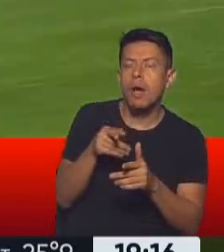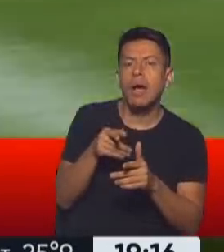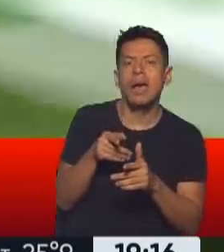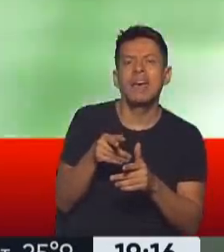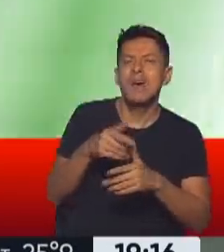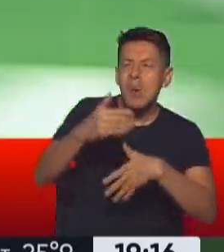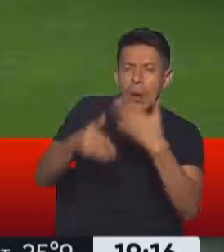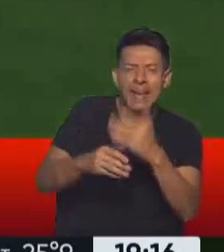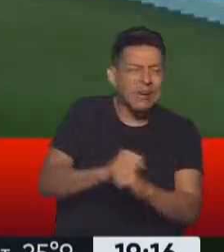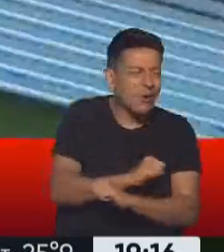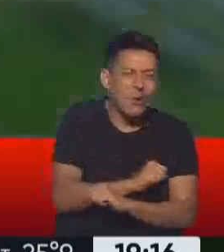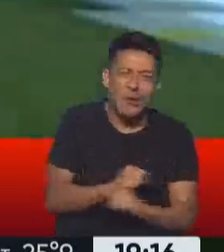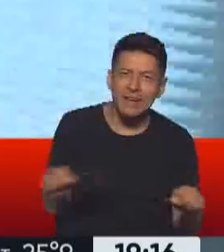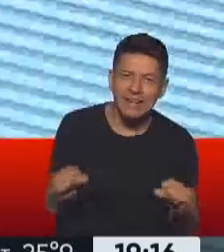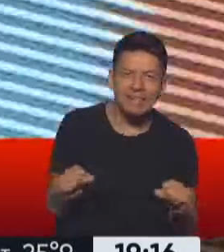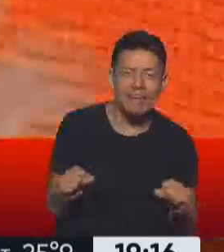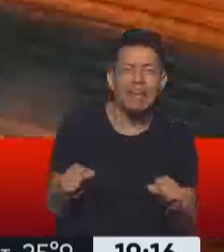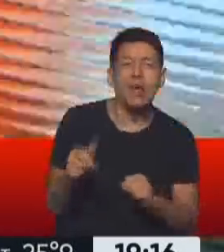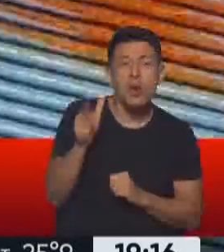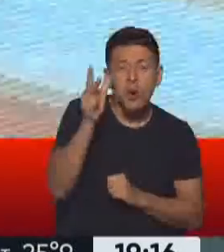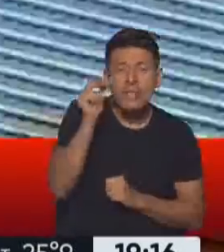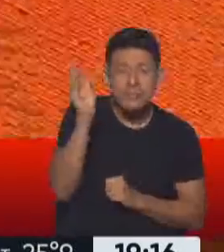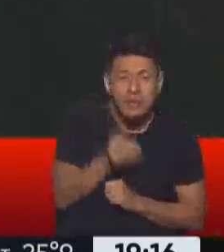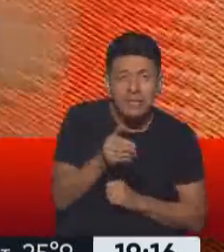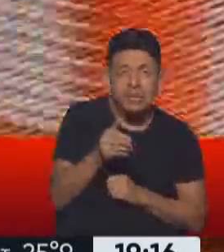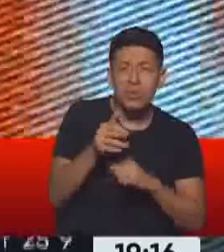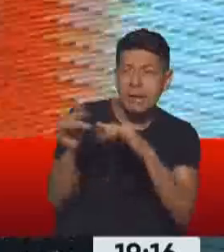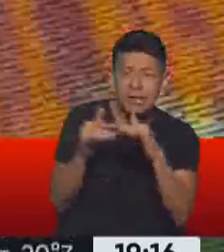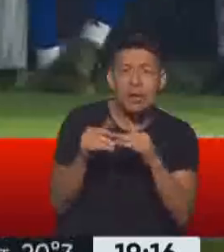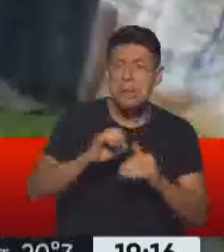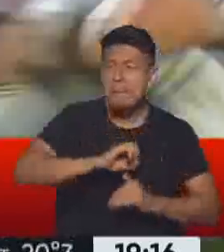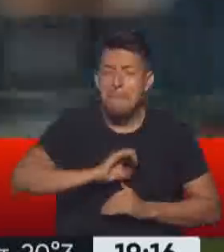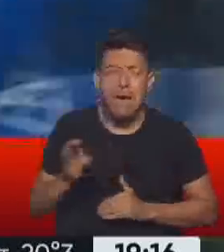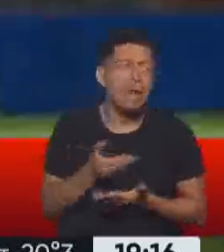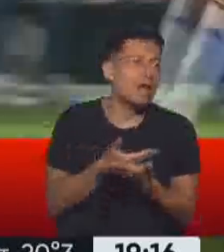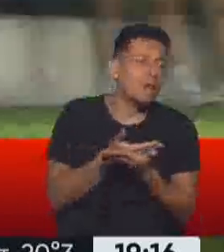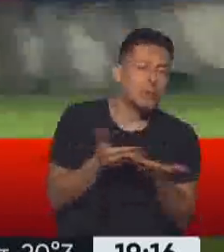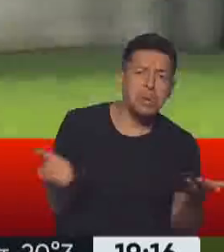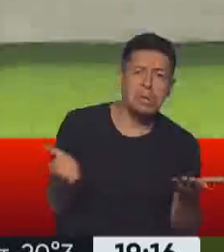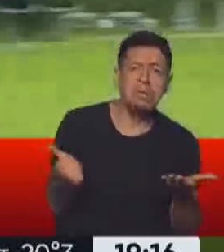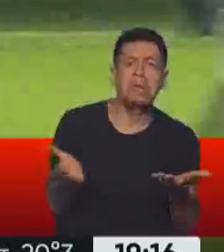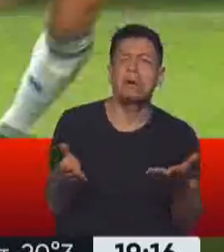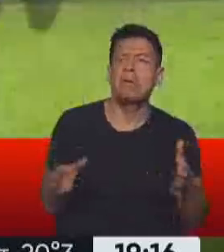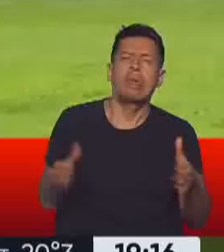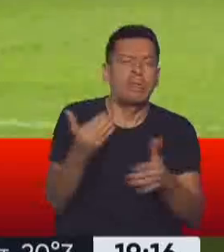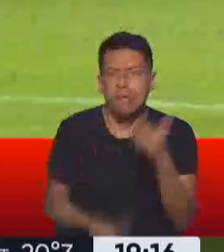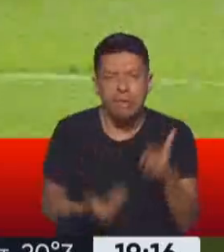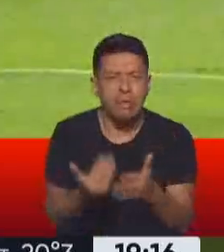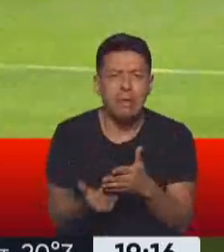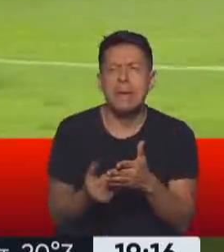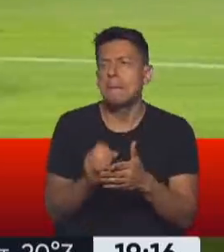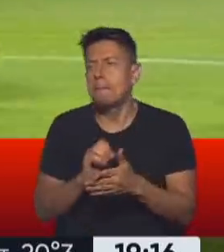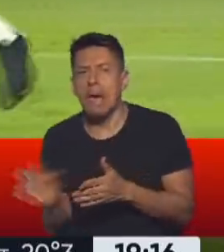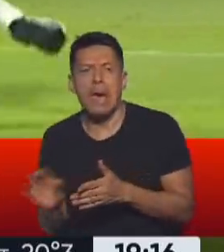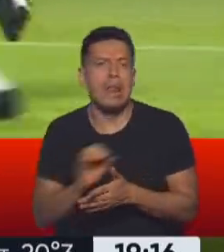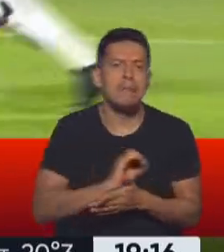horrible el 80% del partido lo juega mal aburre no tiene fluidez presionan uno por un lado